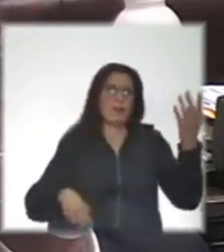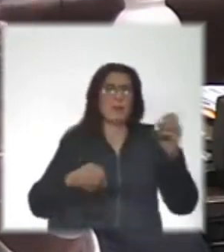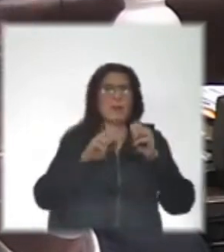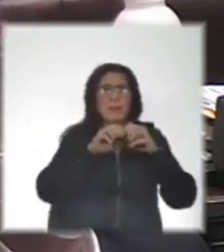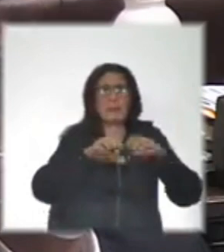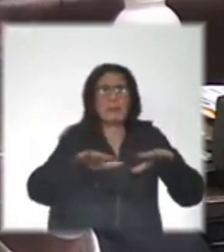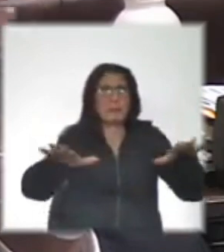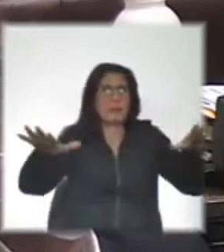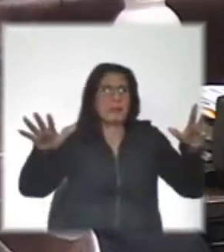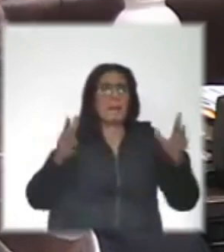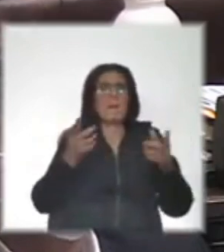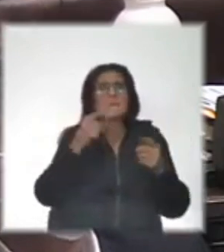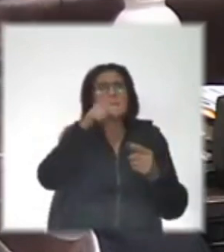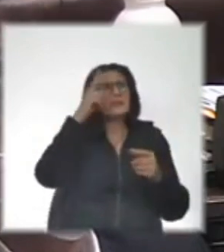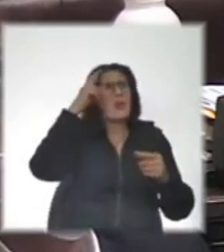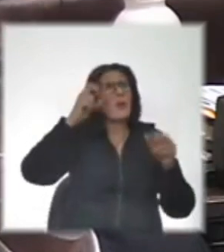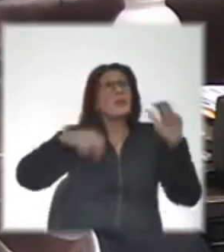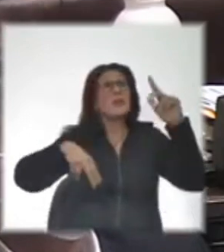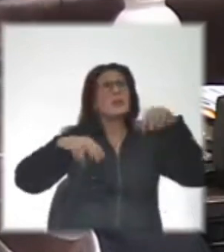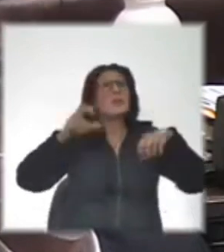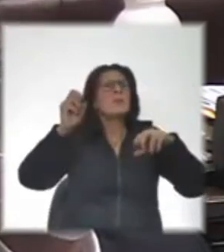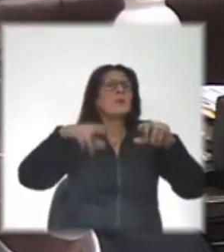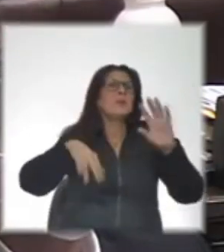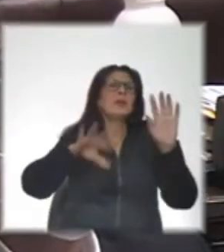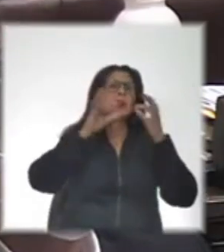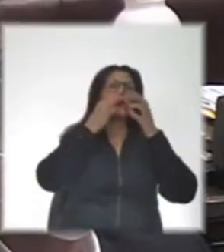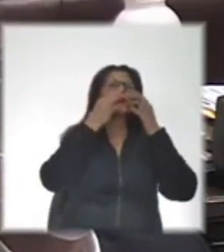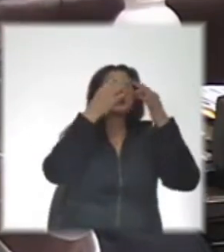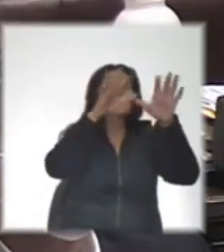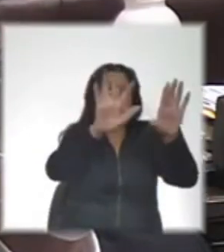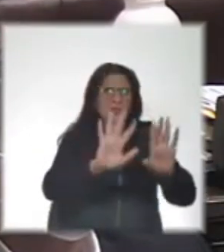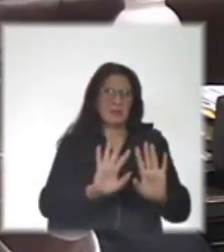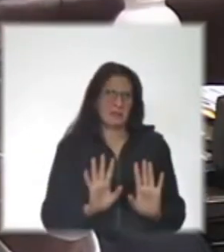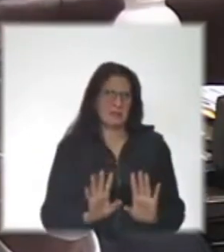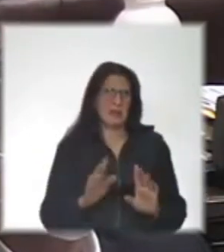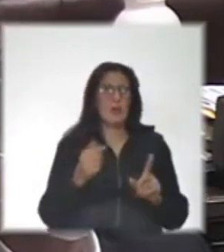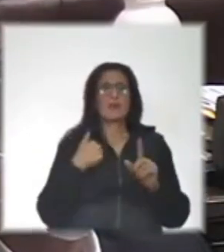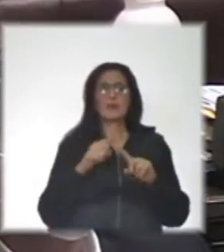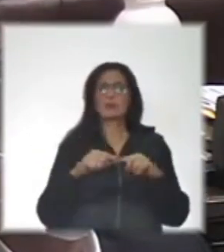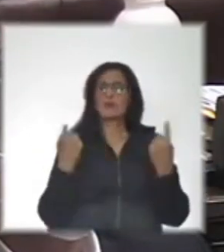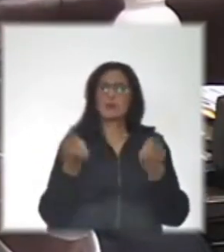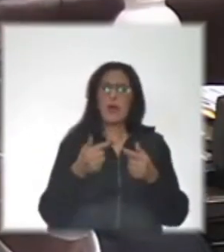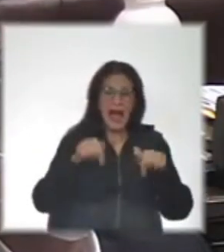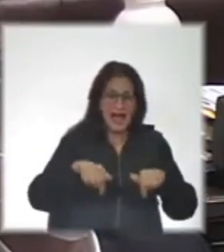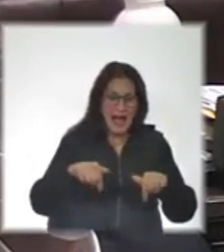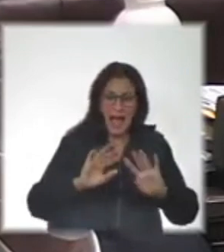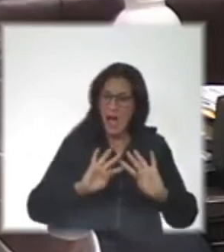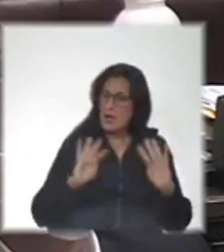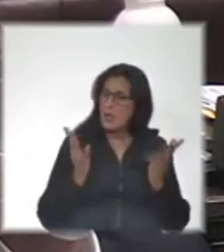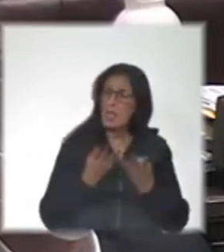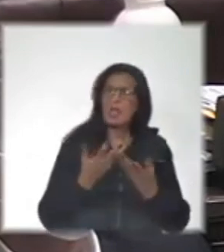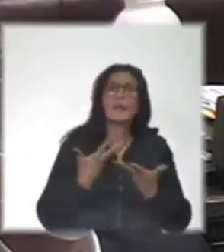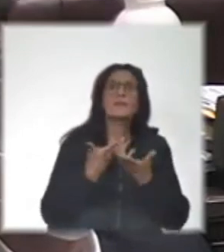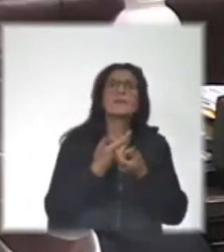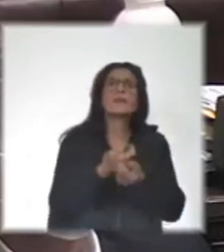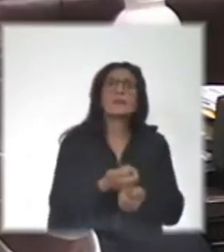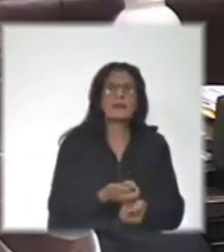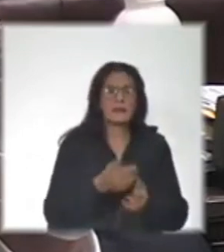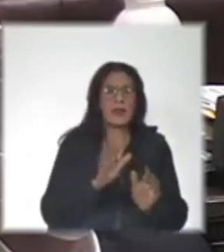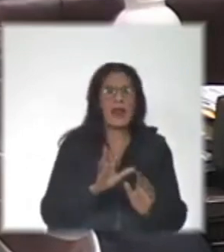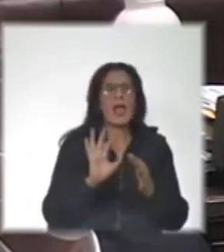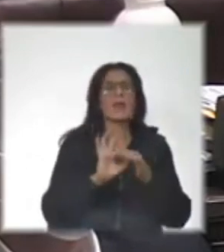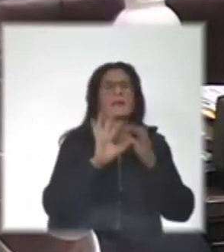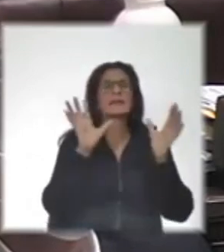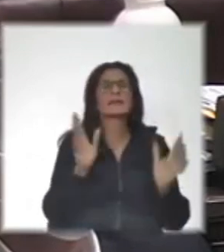pero las redes, bueno, que opinen lo que quieran los de las redes. Nosotros lo que tenemos que defender acá en este ámbito es la libertad de